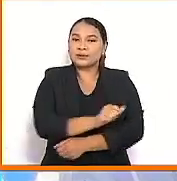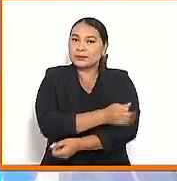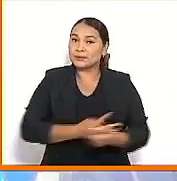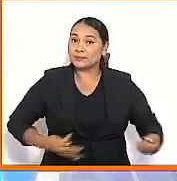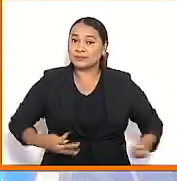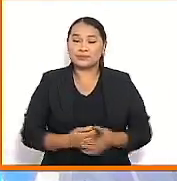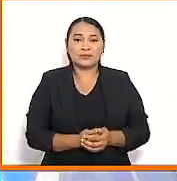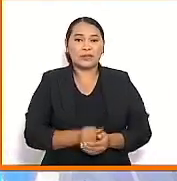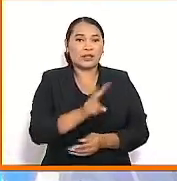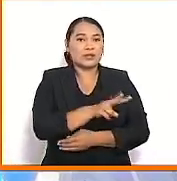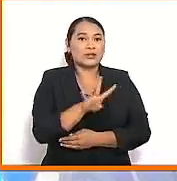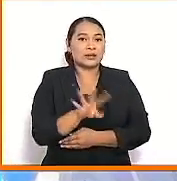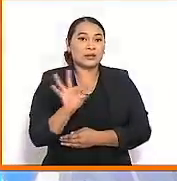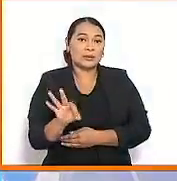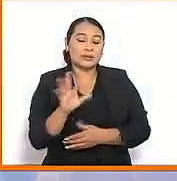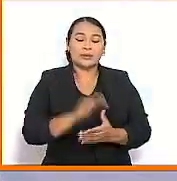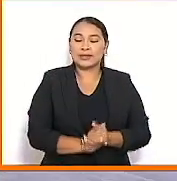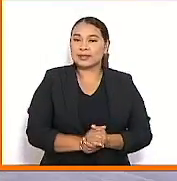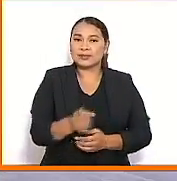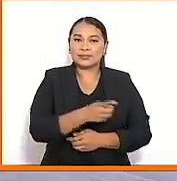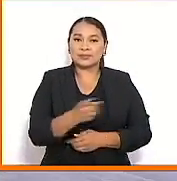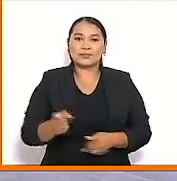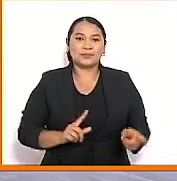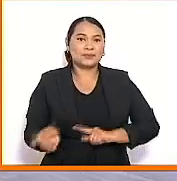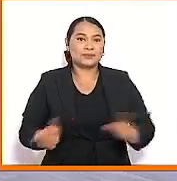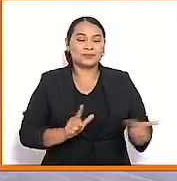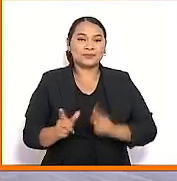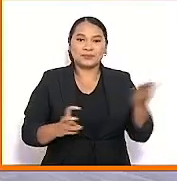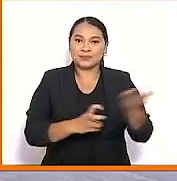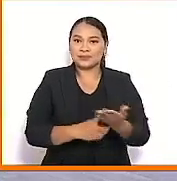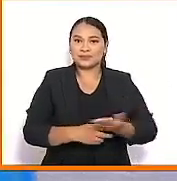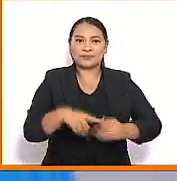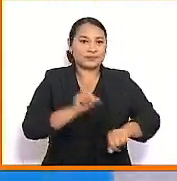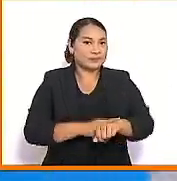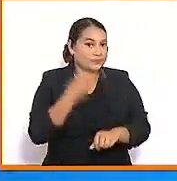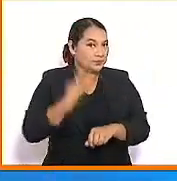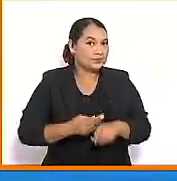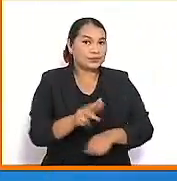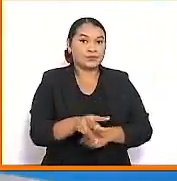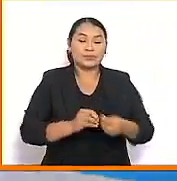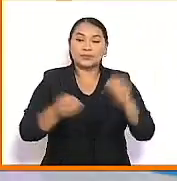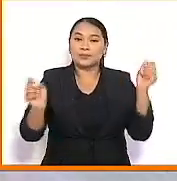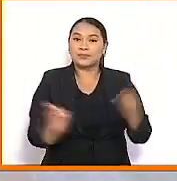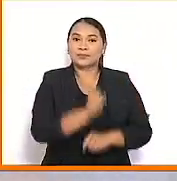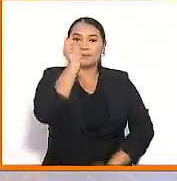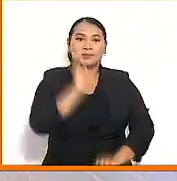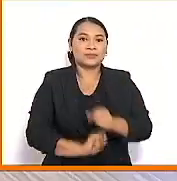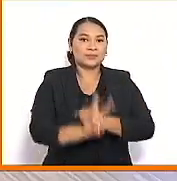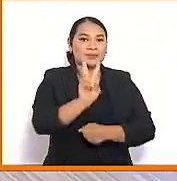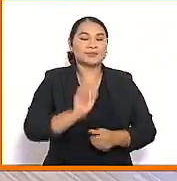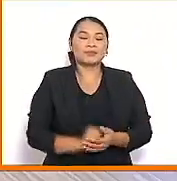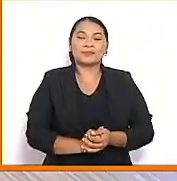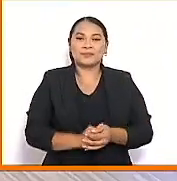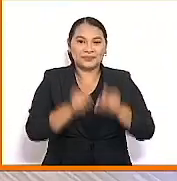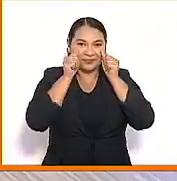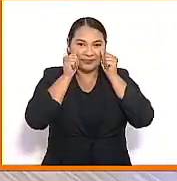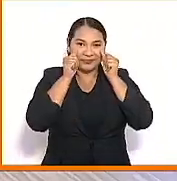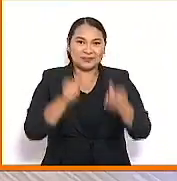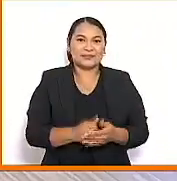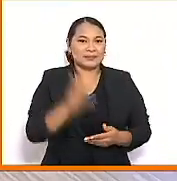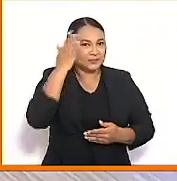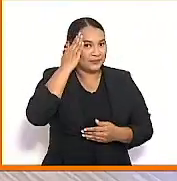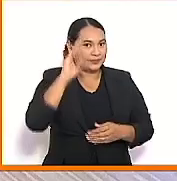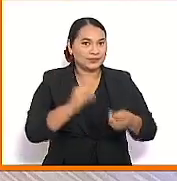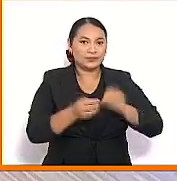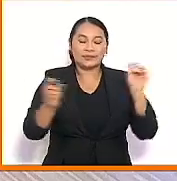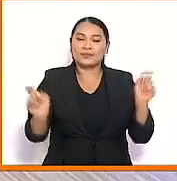es el 249. Espero que tengas tu boleto en mano porque se vienen tus dos números favorecidos para premiados. Atentos, se viene tu